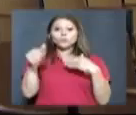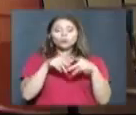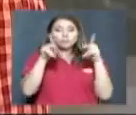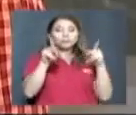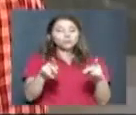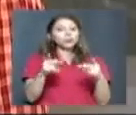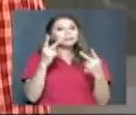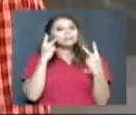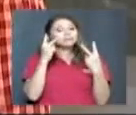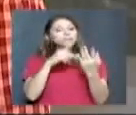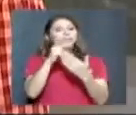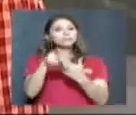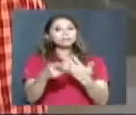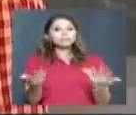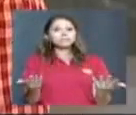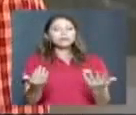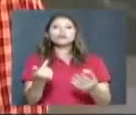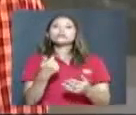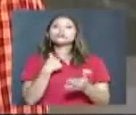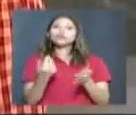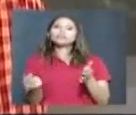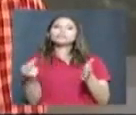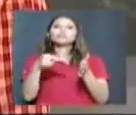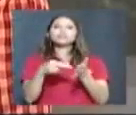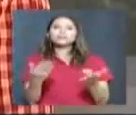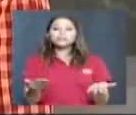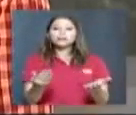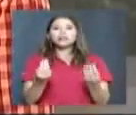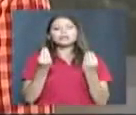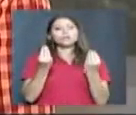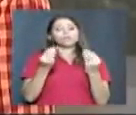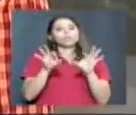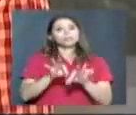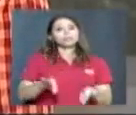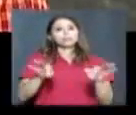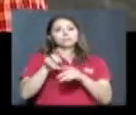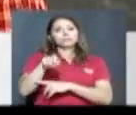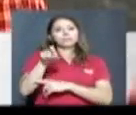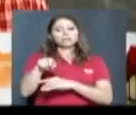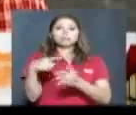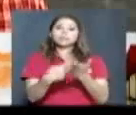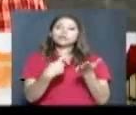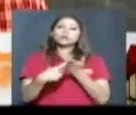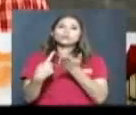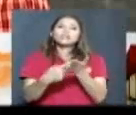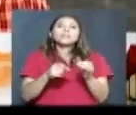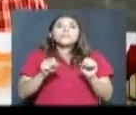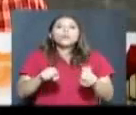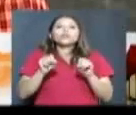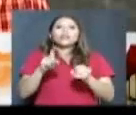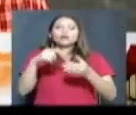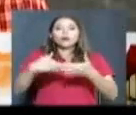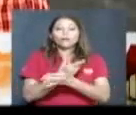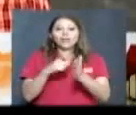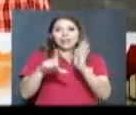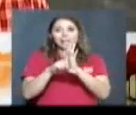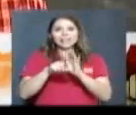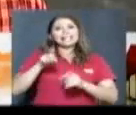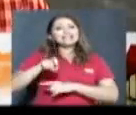audiencia. Yo reiteraría, es indispensable discutir la posibilidad de una nueva ley, la necesidad de una nueva